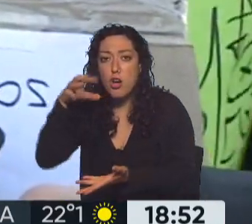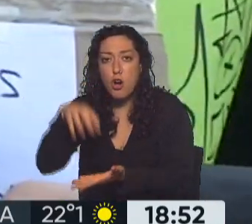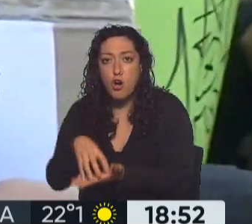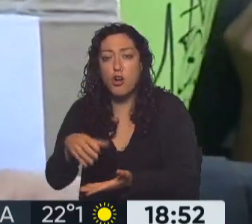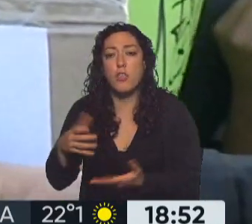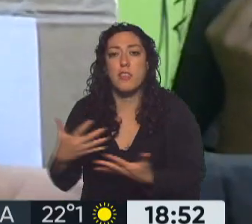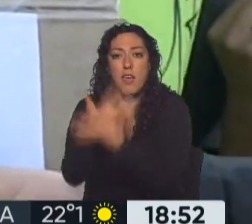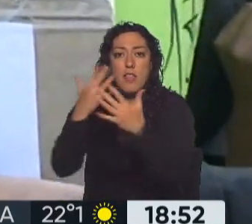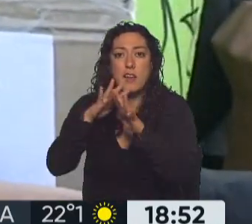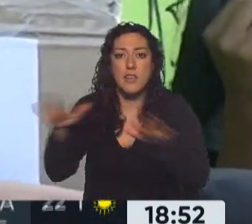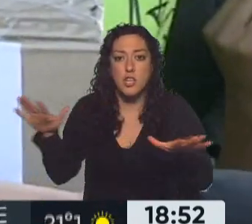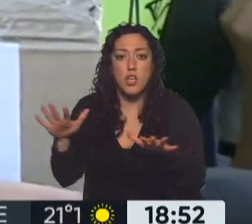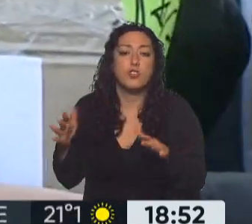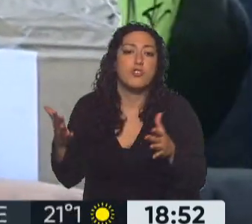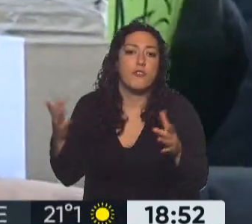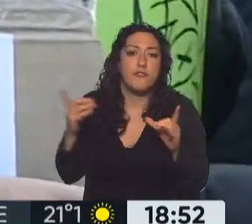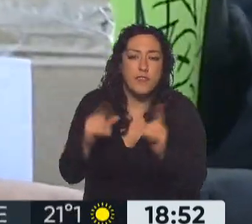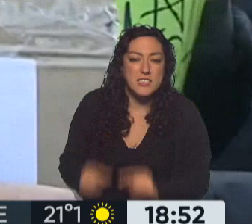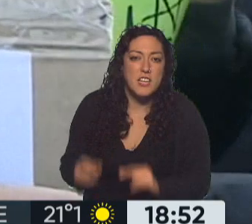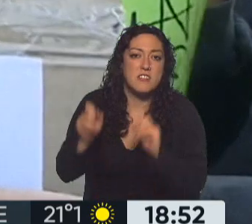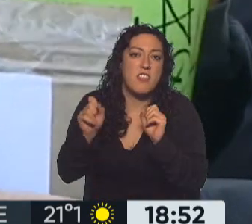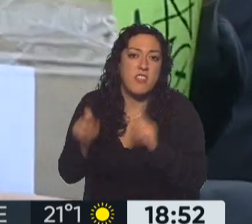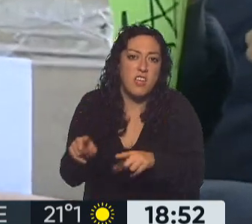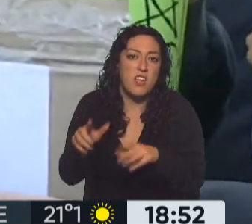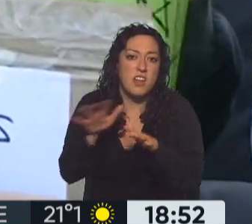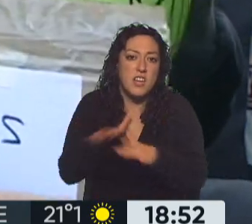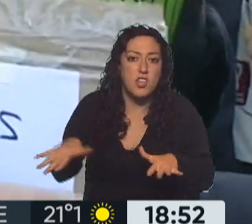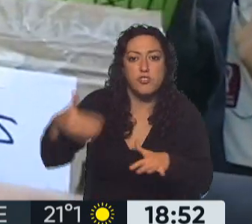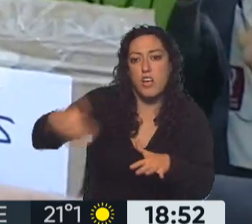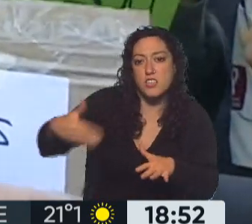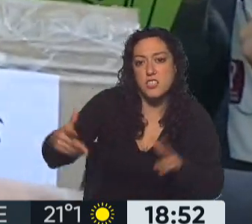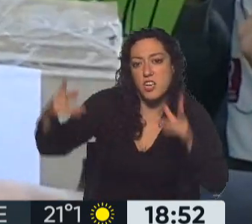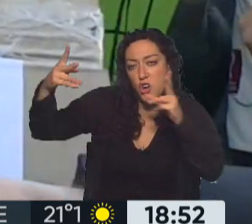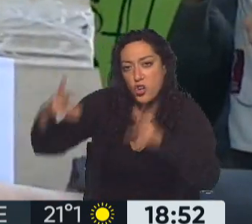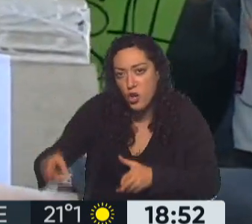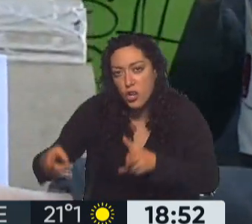del Niño, las fechas esas de los chicos, se cortaba la calle, se ponía